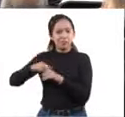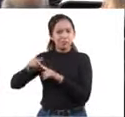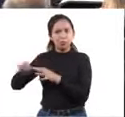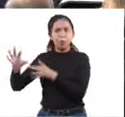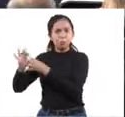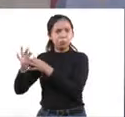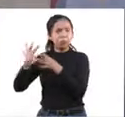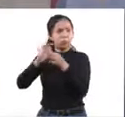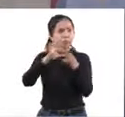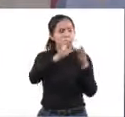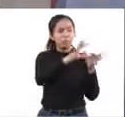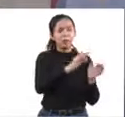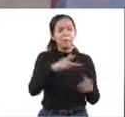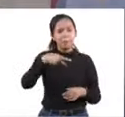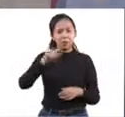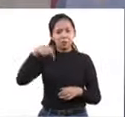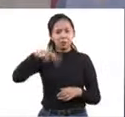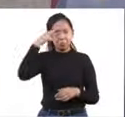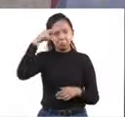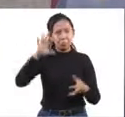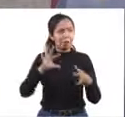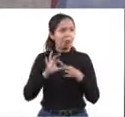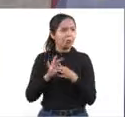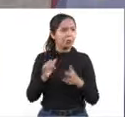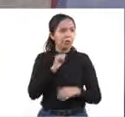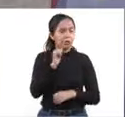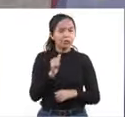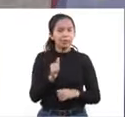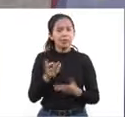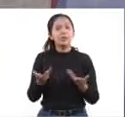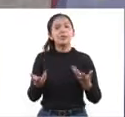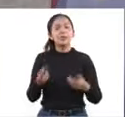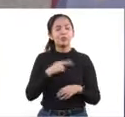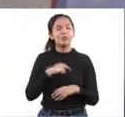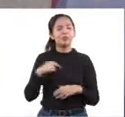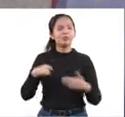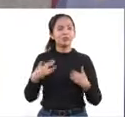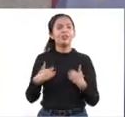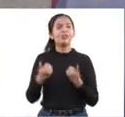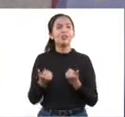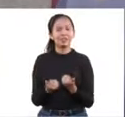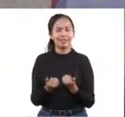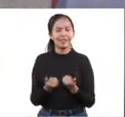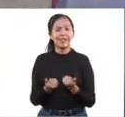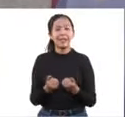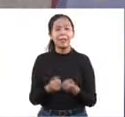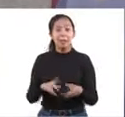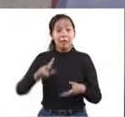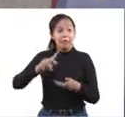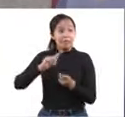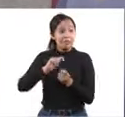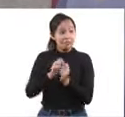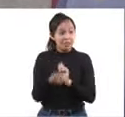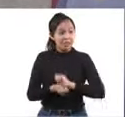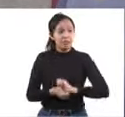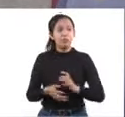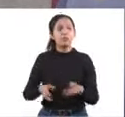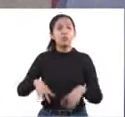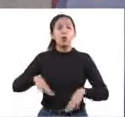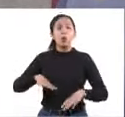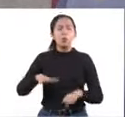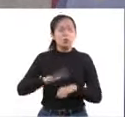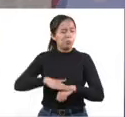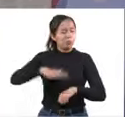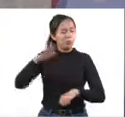que acabarlo. Conceptualmente hay que entender que la gran transformación que viene es